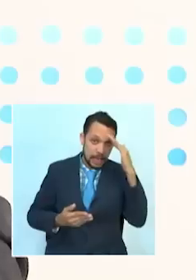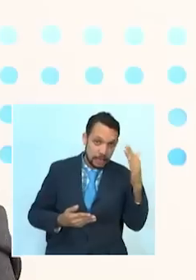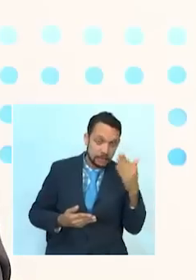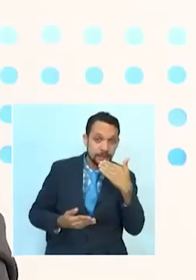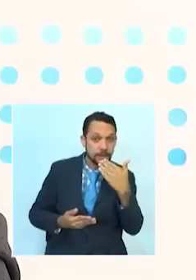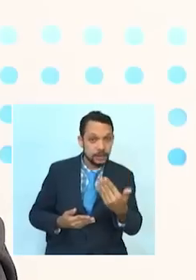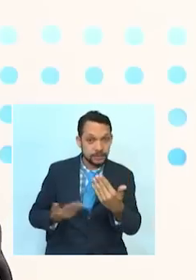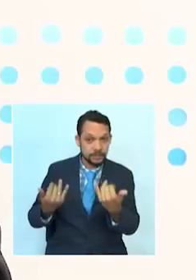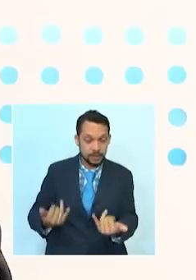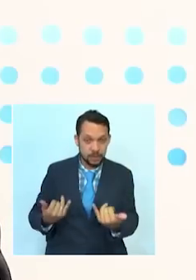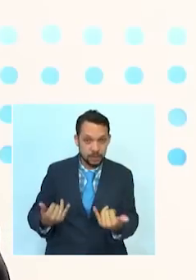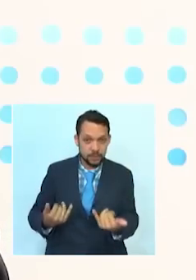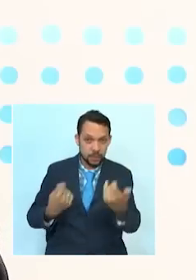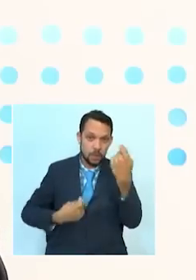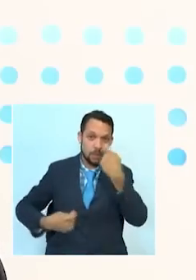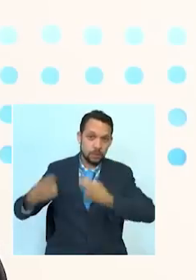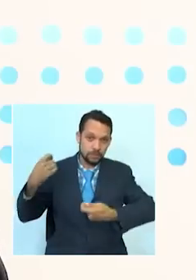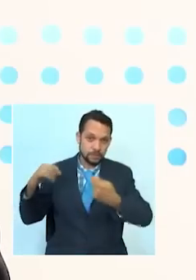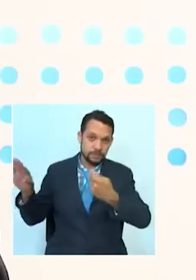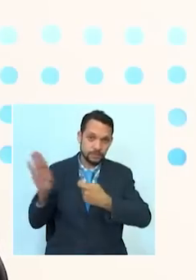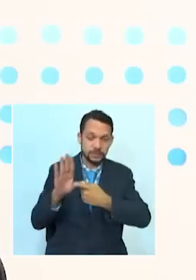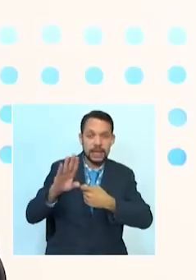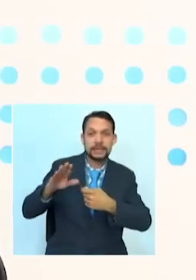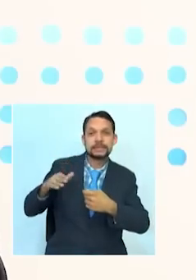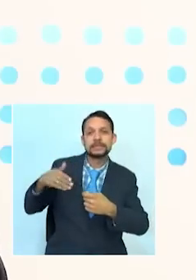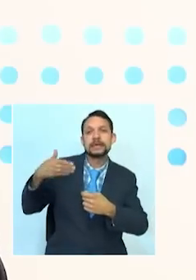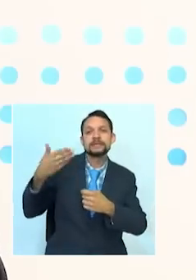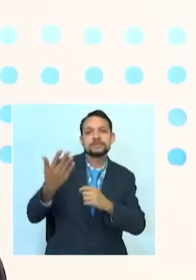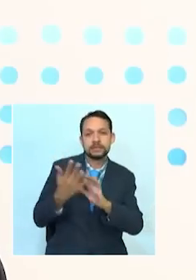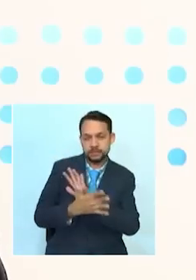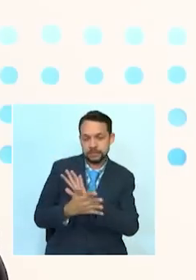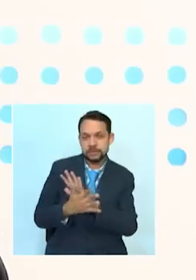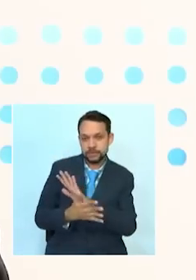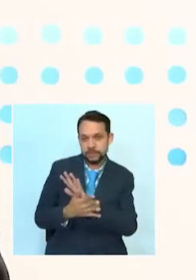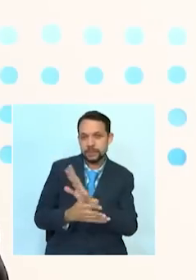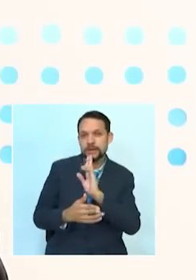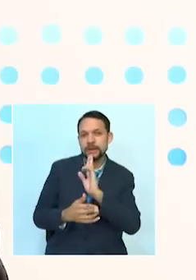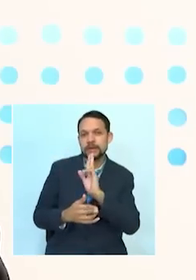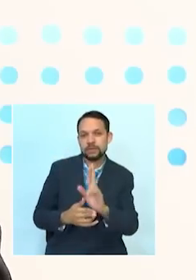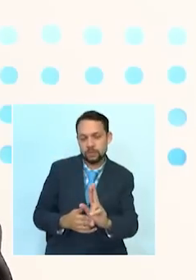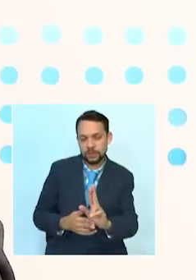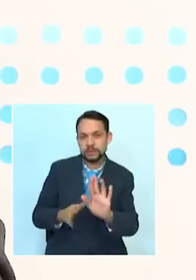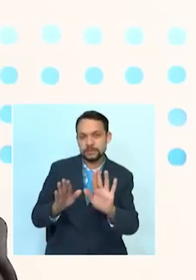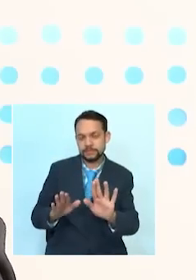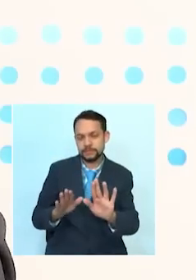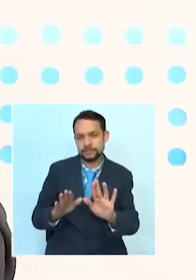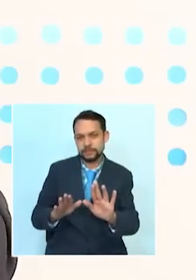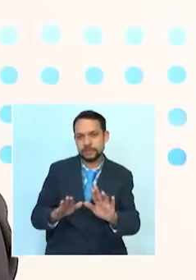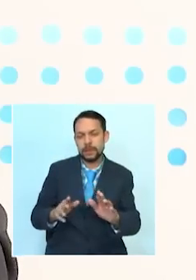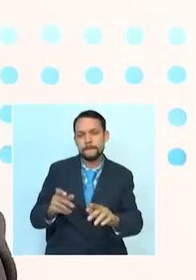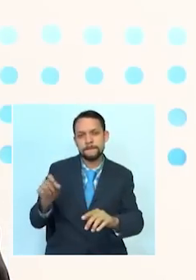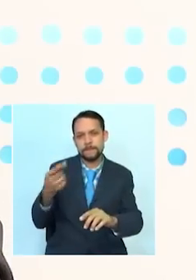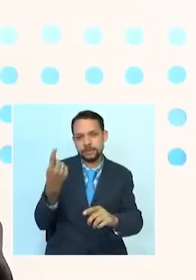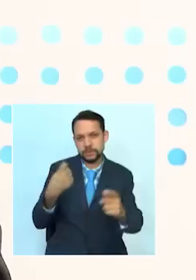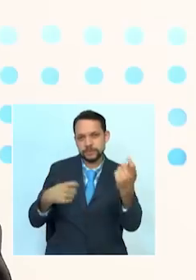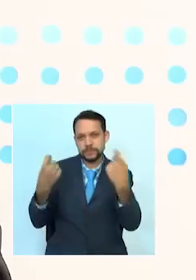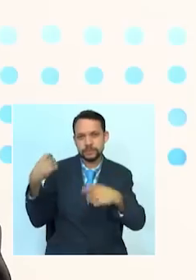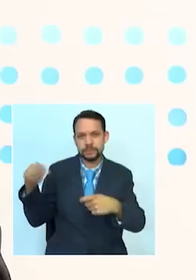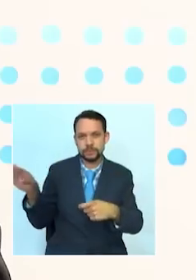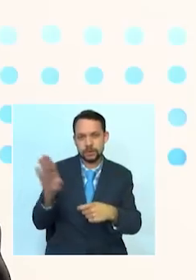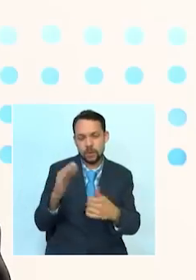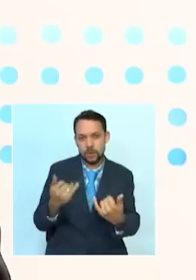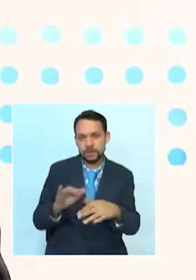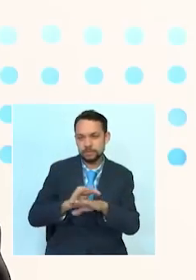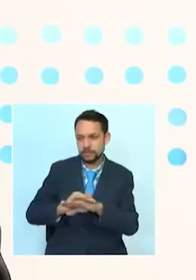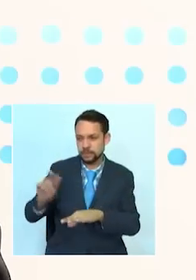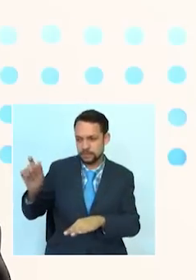pero vamos a este corte de comerciales y después retornaremos con las respuestas del doctor Álvaro Augusto suaga rojas nuestro invitado hoy